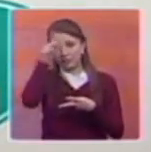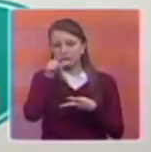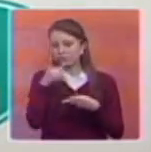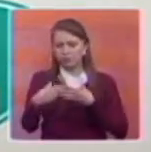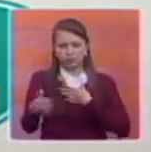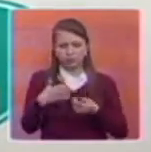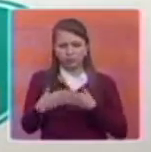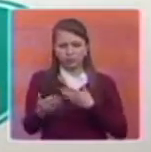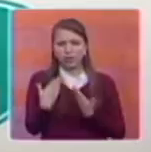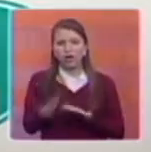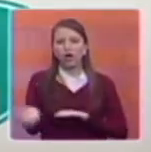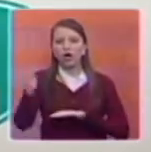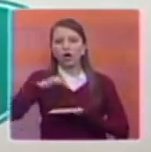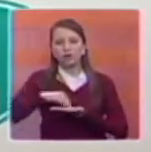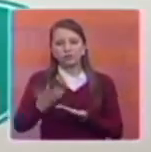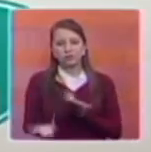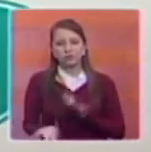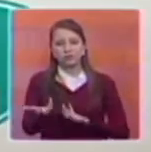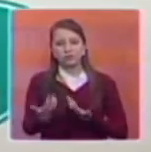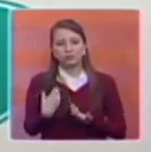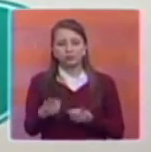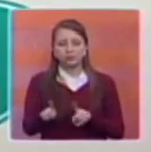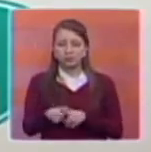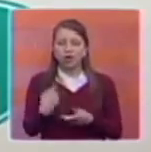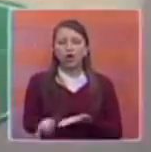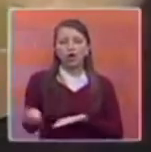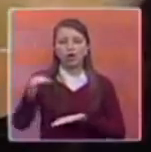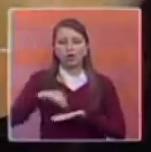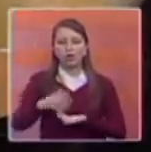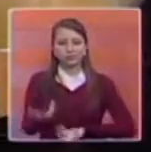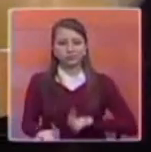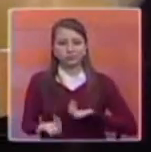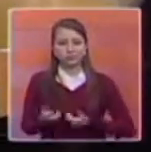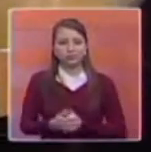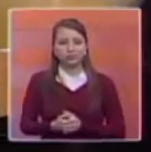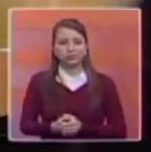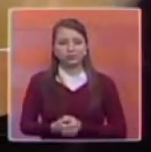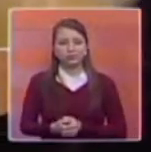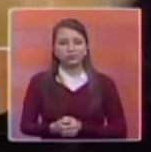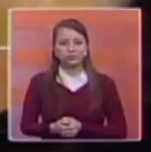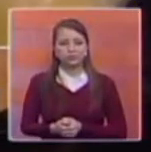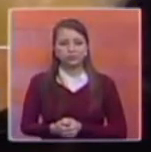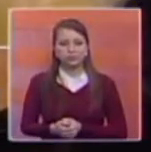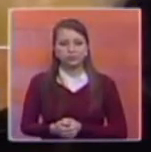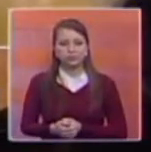porque yo las voy a recocinar. Si quiere llamarlo así, lo voy a recocinar. Entonces tengo